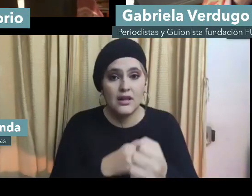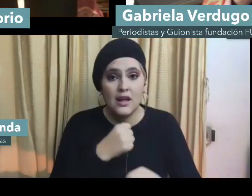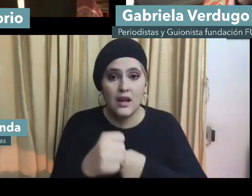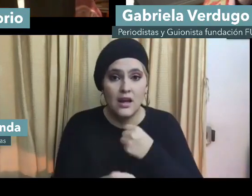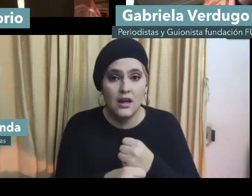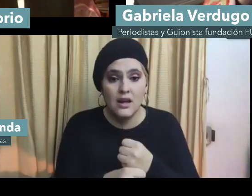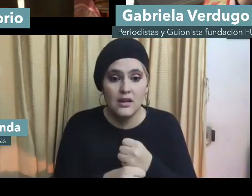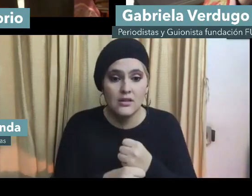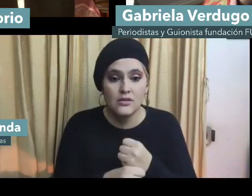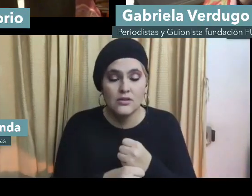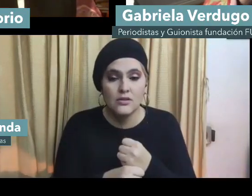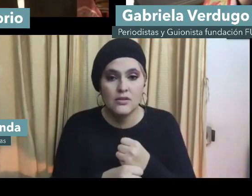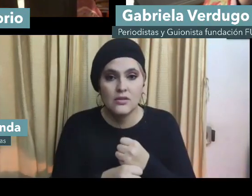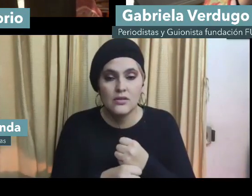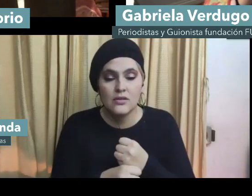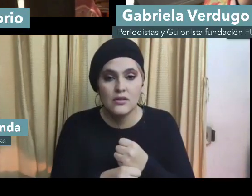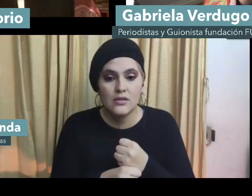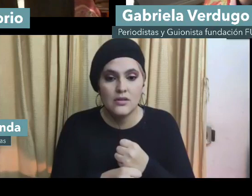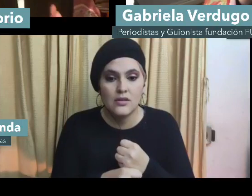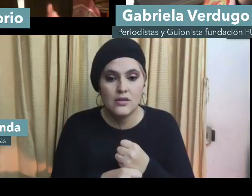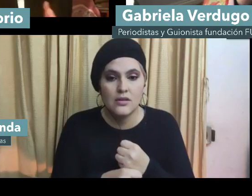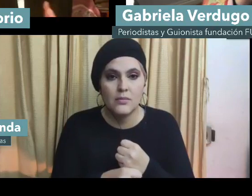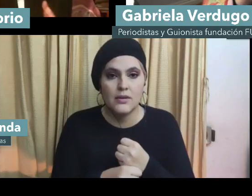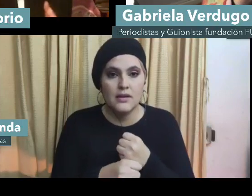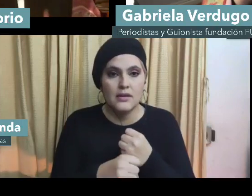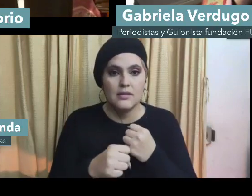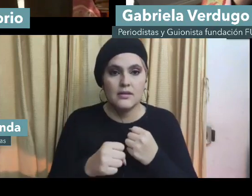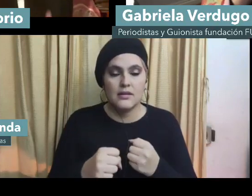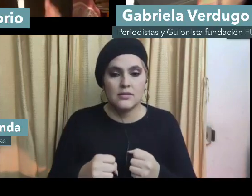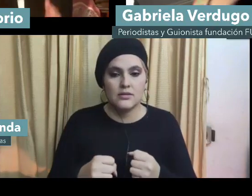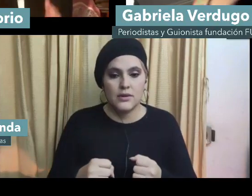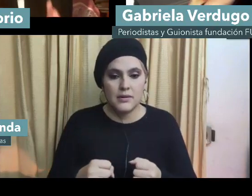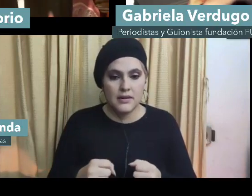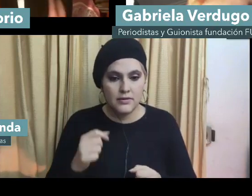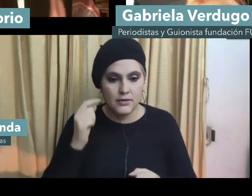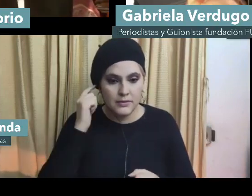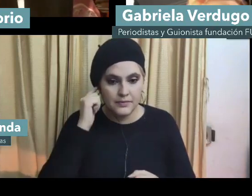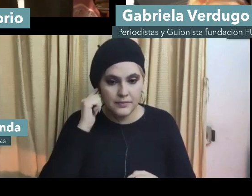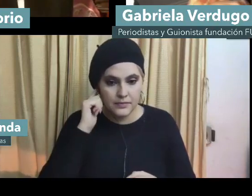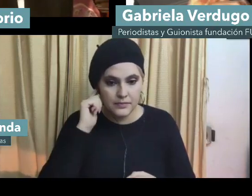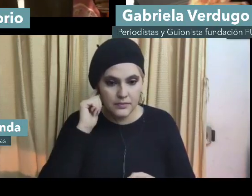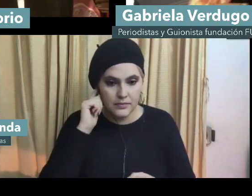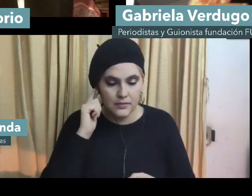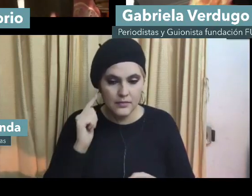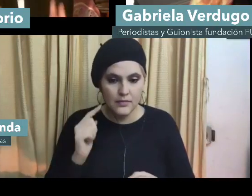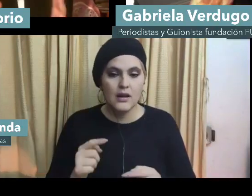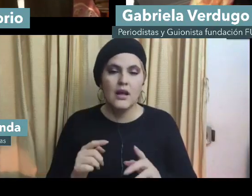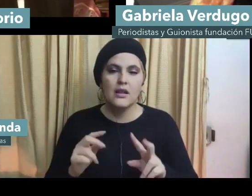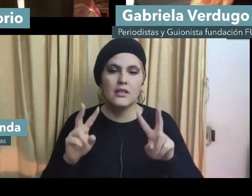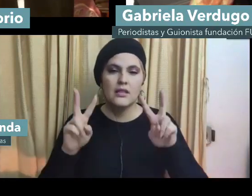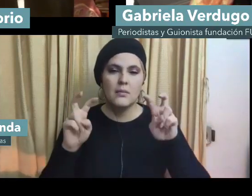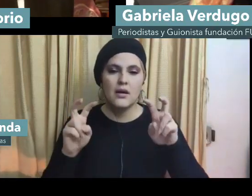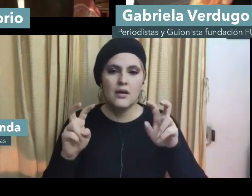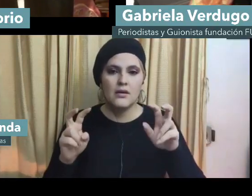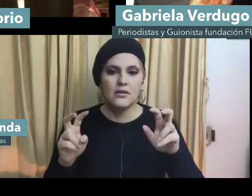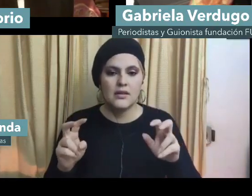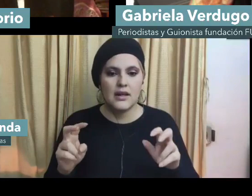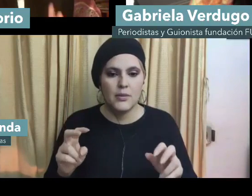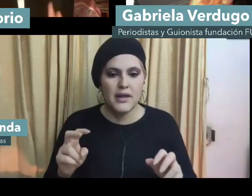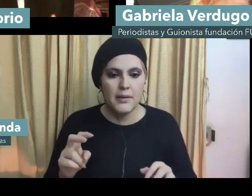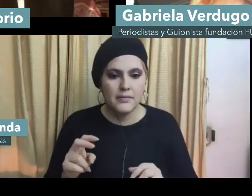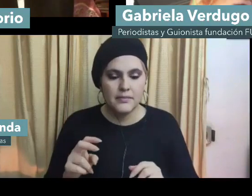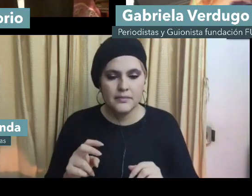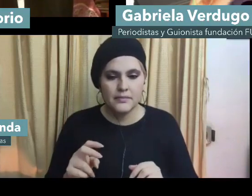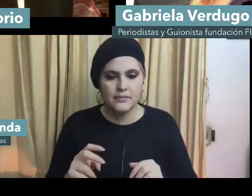respecto a estimulación, ahí el punto es el tema social, el tema de habilidades sociales.